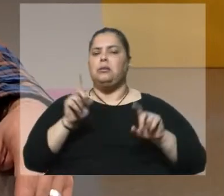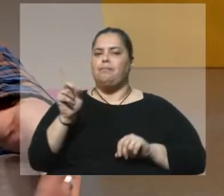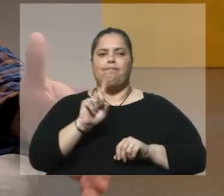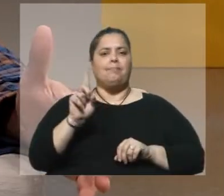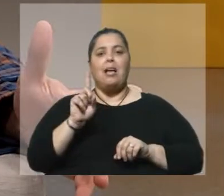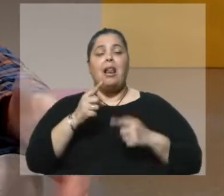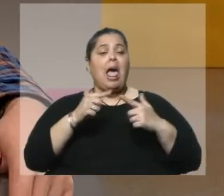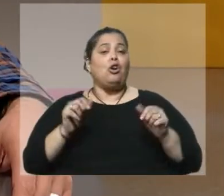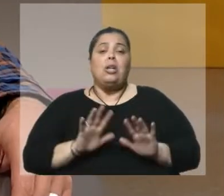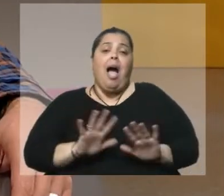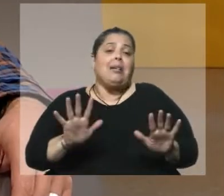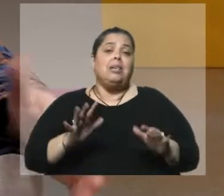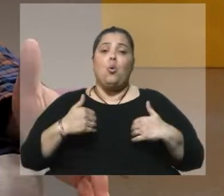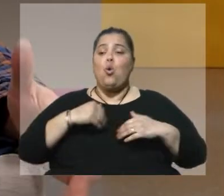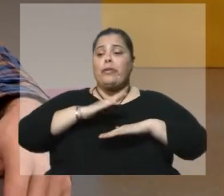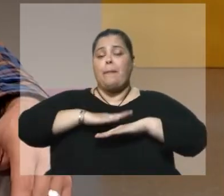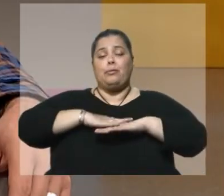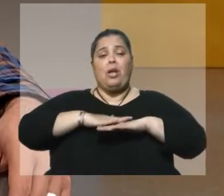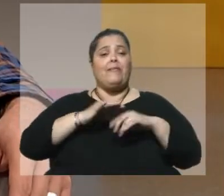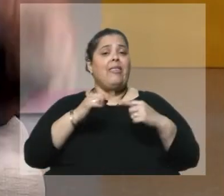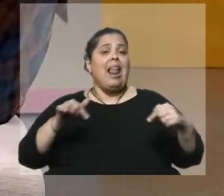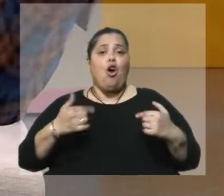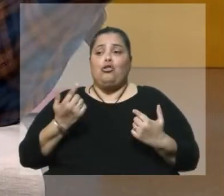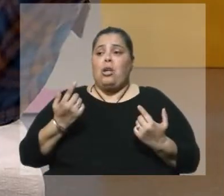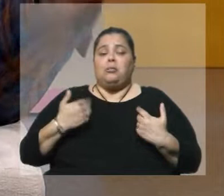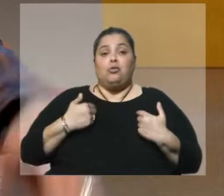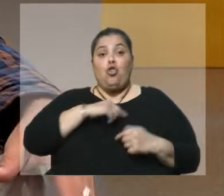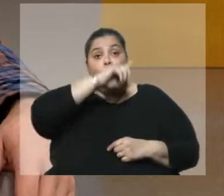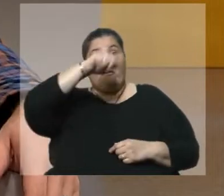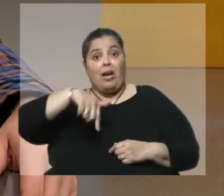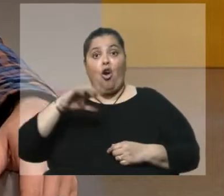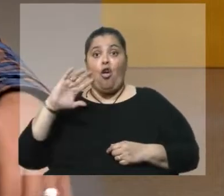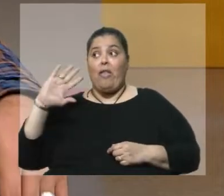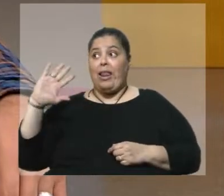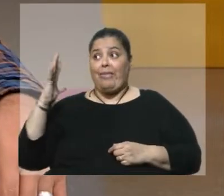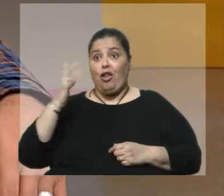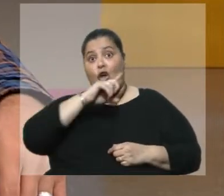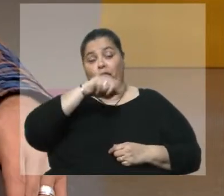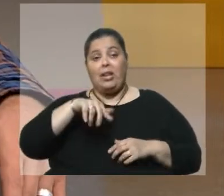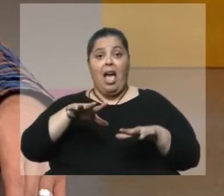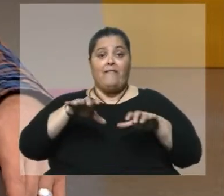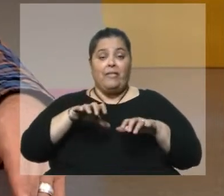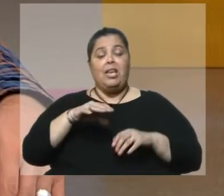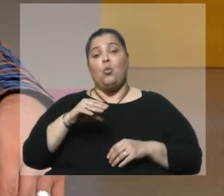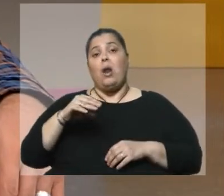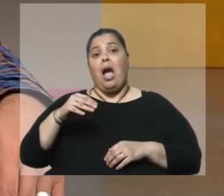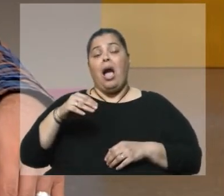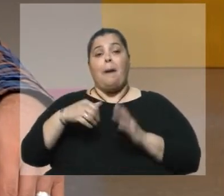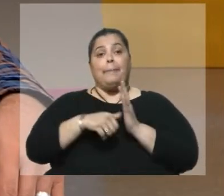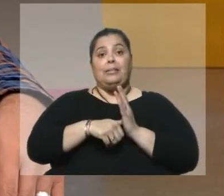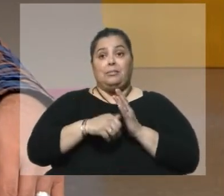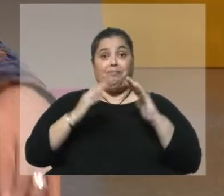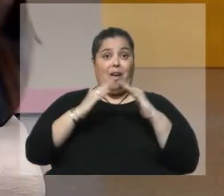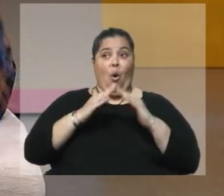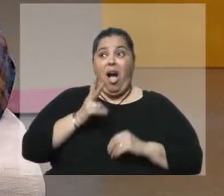cosas que le suceden, sin lugar a dudas. Yo vengo del interior, vine a vivir una pensión, hoy tengo otra vida que nada que ver. O